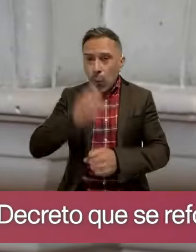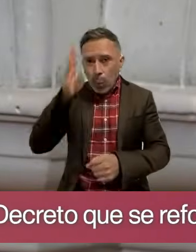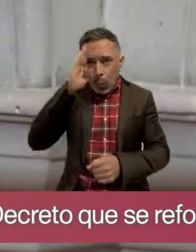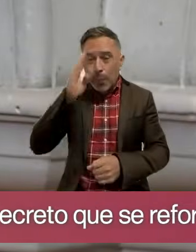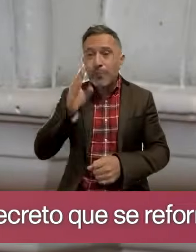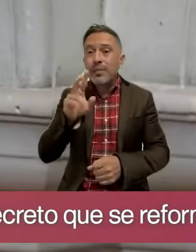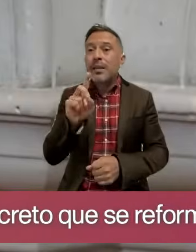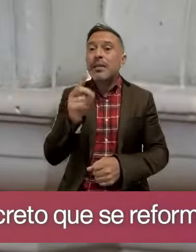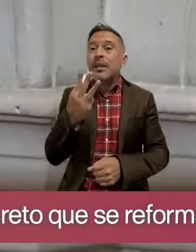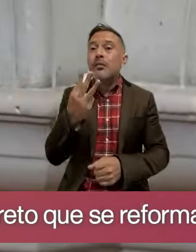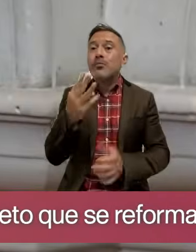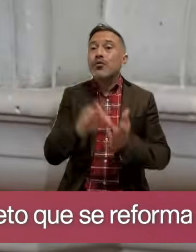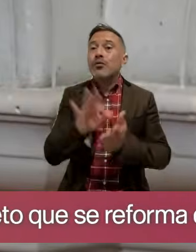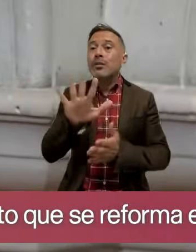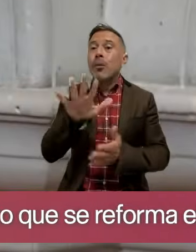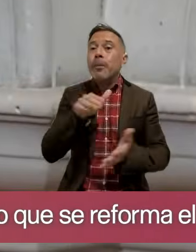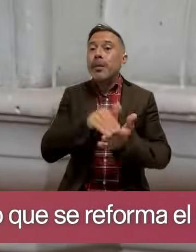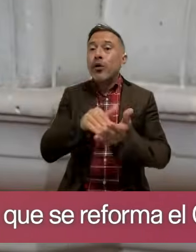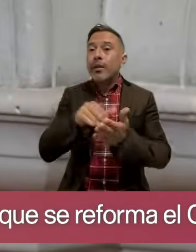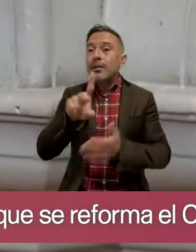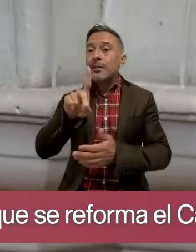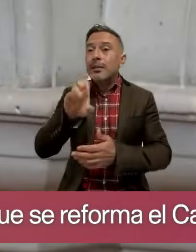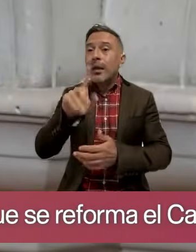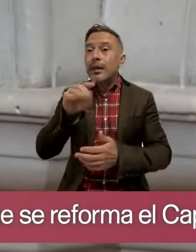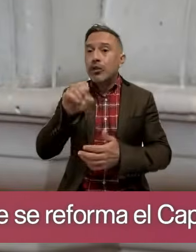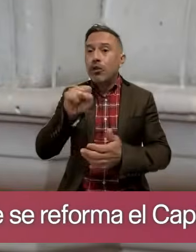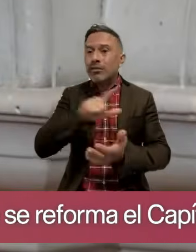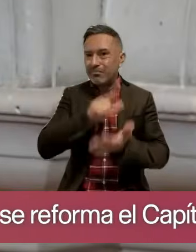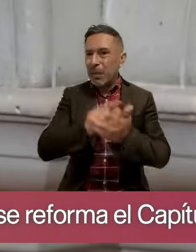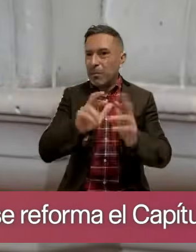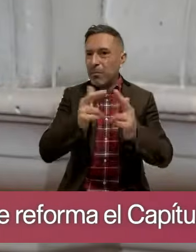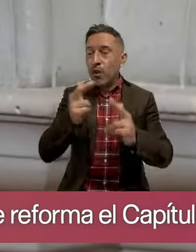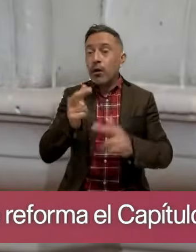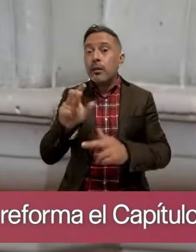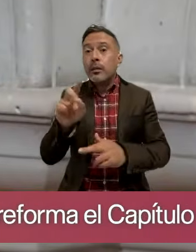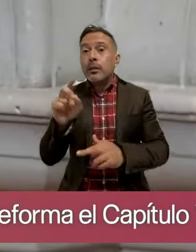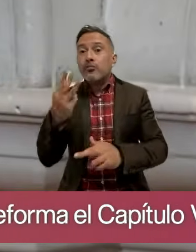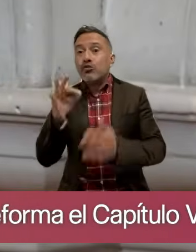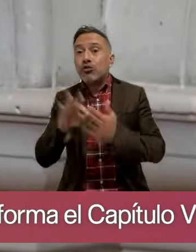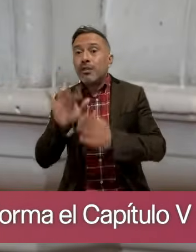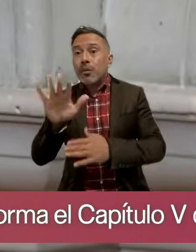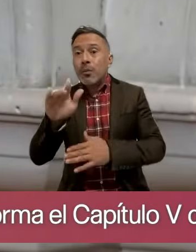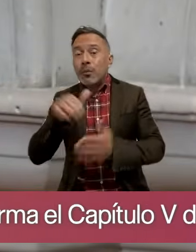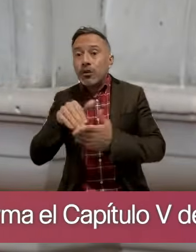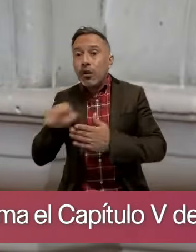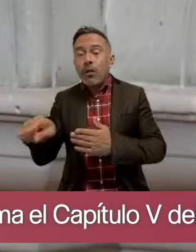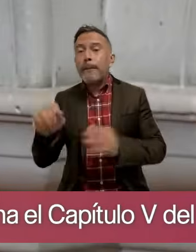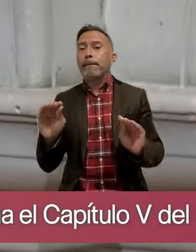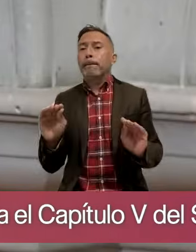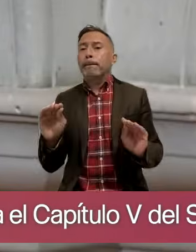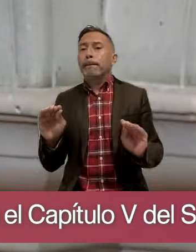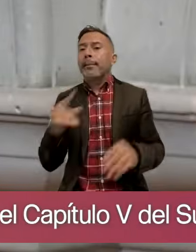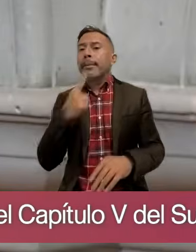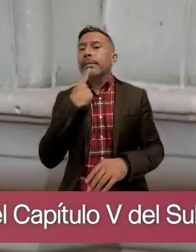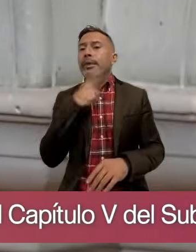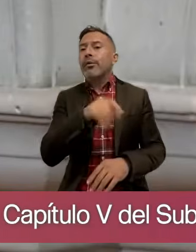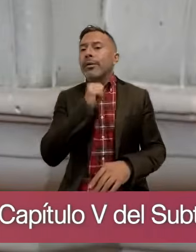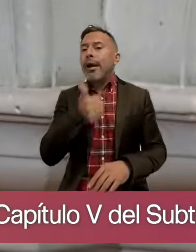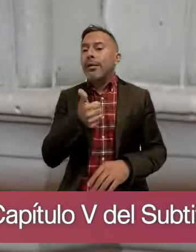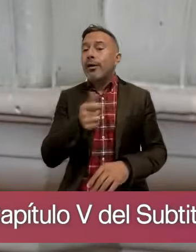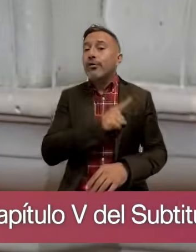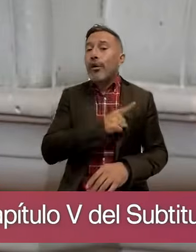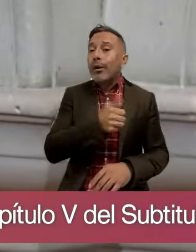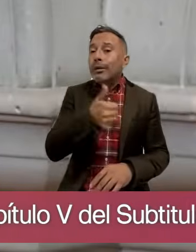33.5 millones de delitos, 31.2 millones no son denunciados. Solo el 6% son